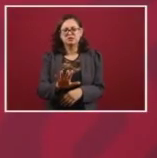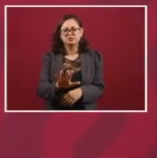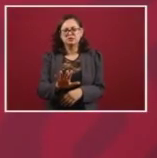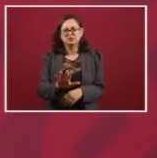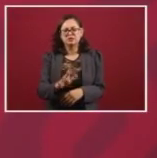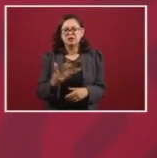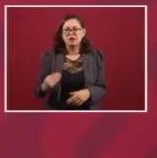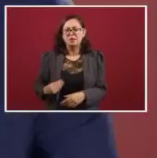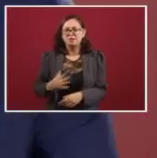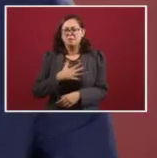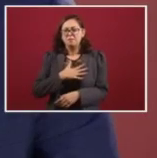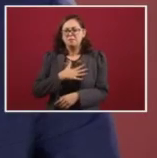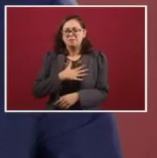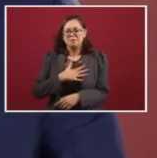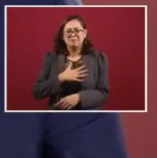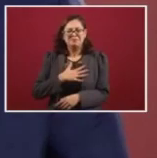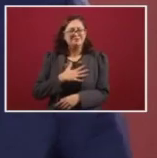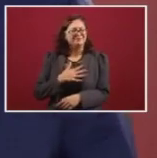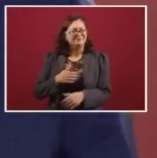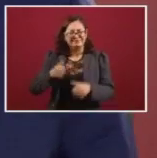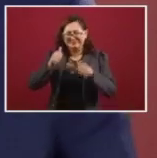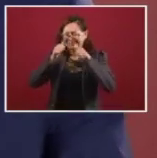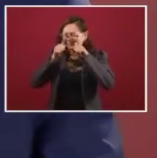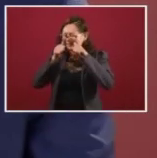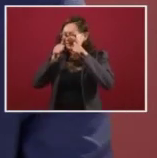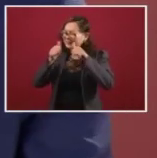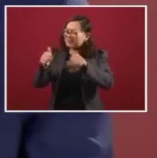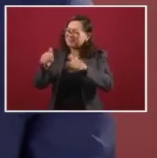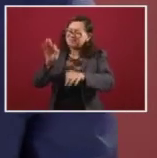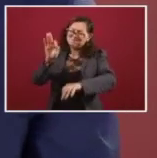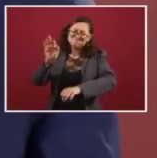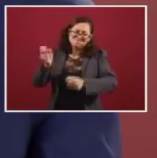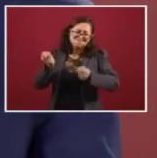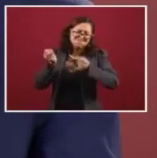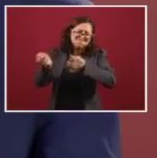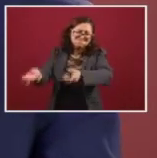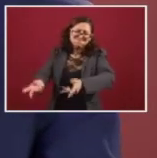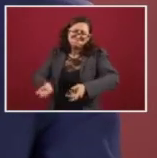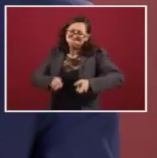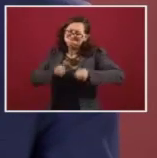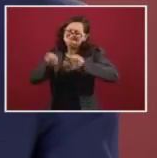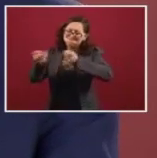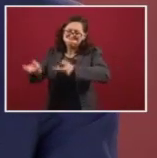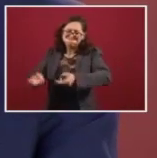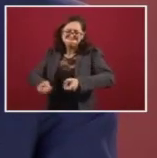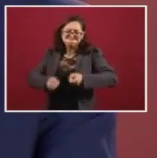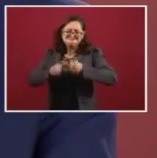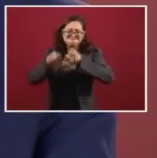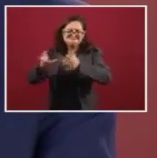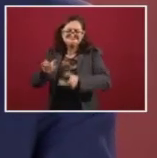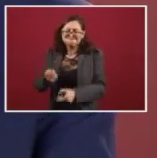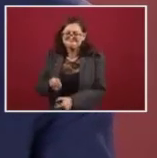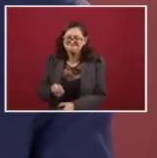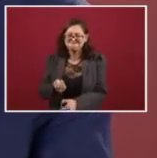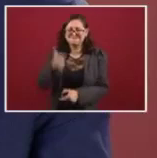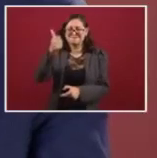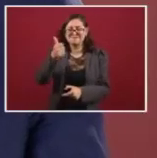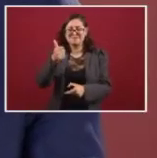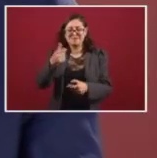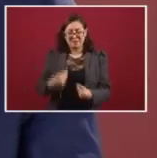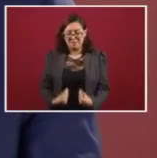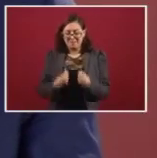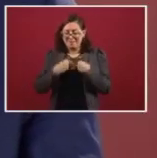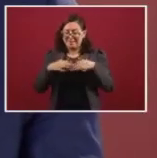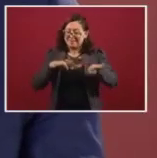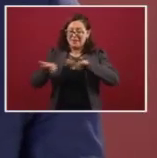atender el bienestar como nunca. Ya se está haciendo. Y esto va a significar mejores condiciones de vida y mejores condiciones